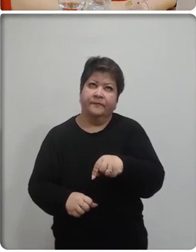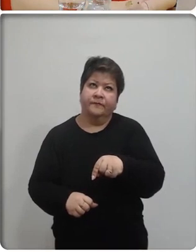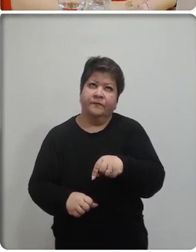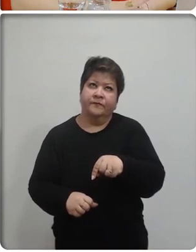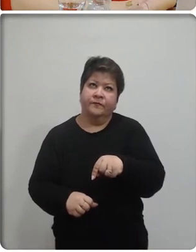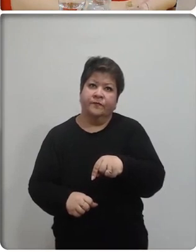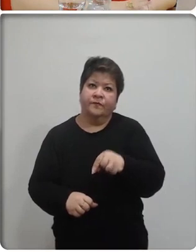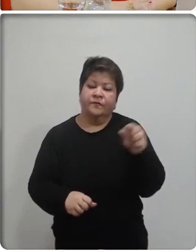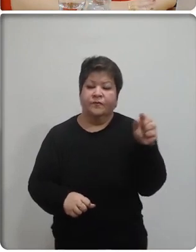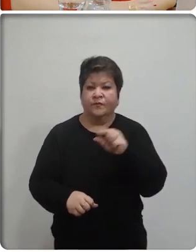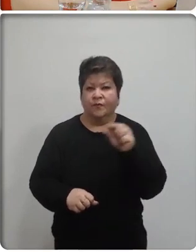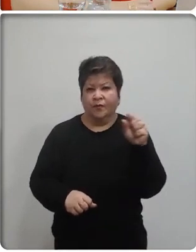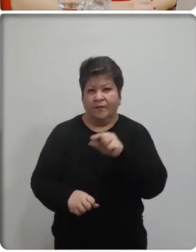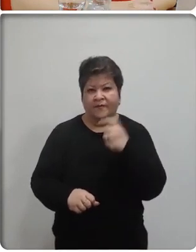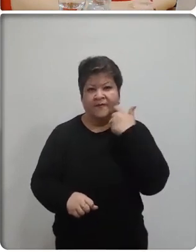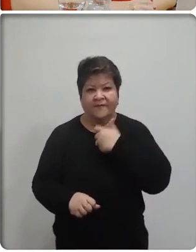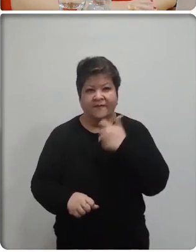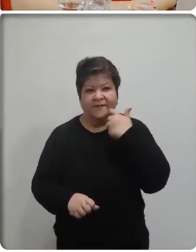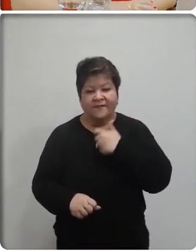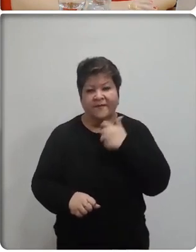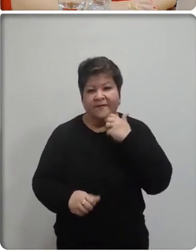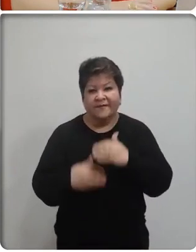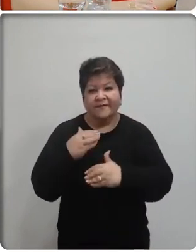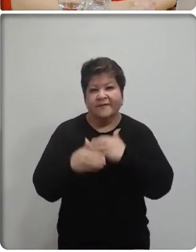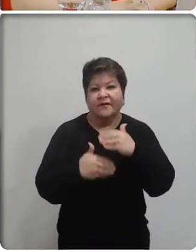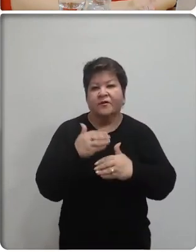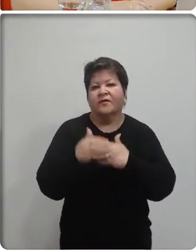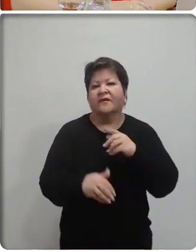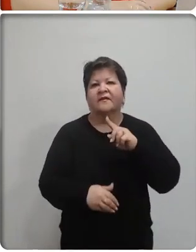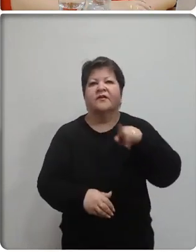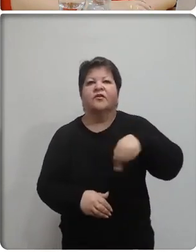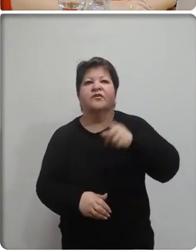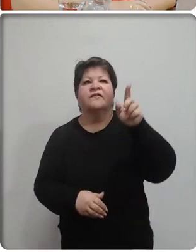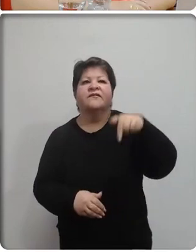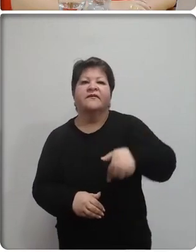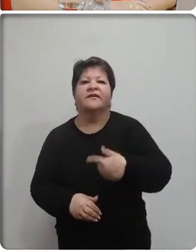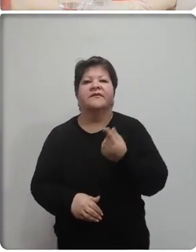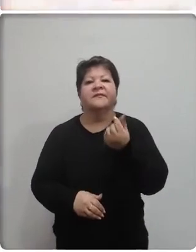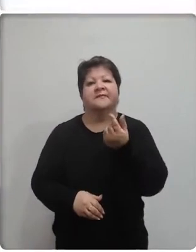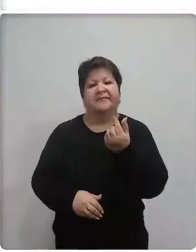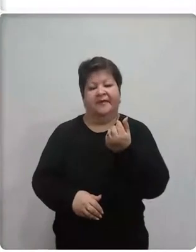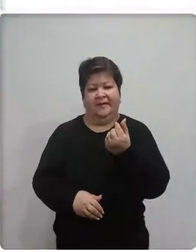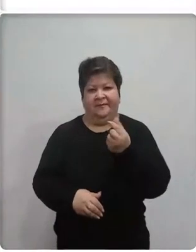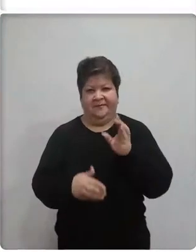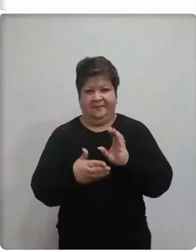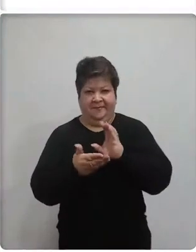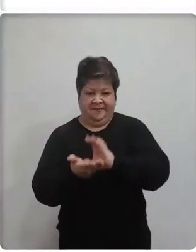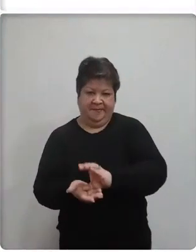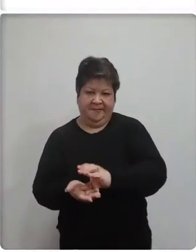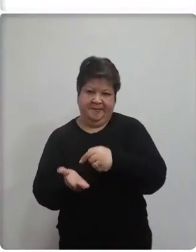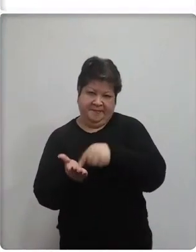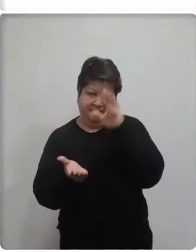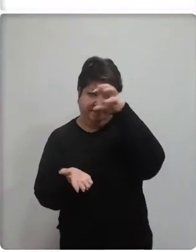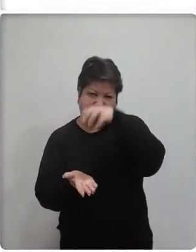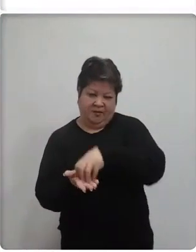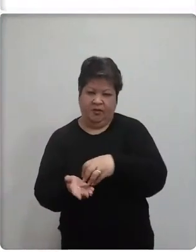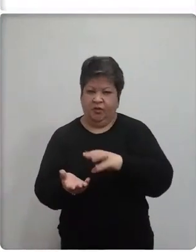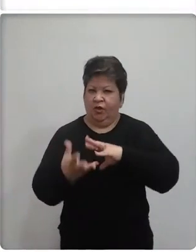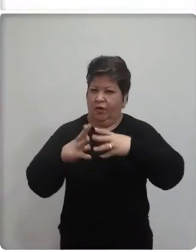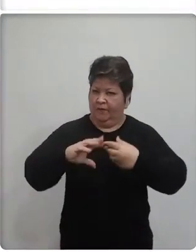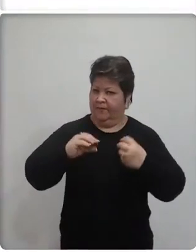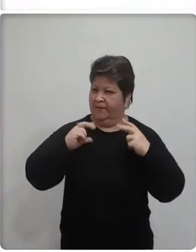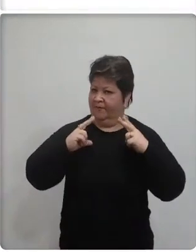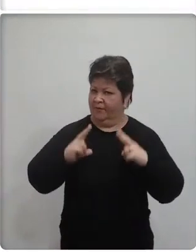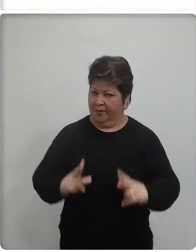está todavía un poquito para desarrollar de dónde saldrían las fuentes de financiamiento para el fondo, formalmente, por más que uno